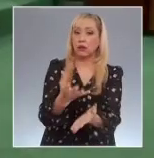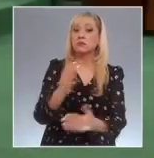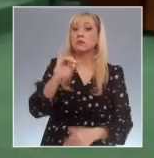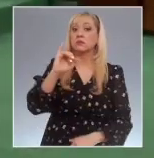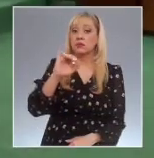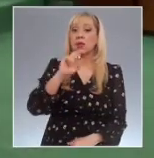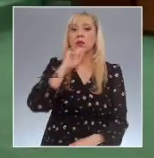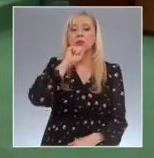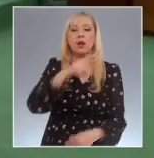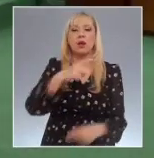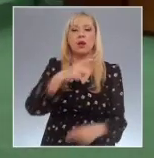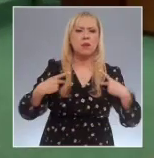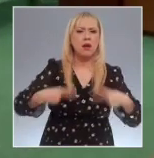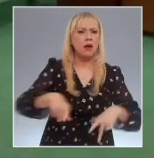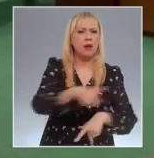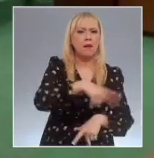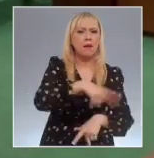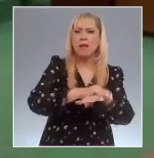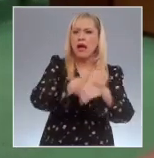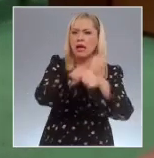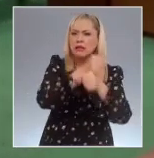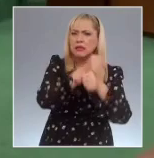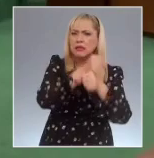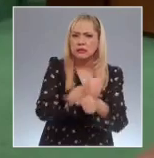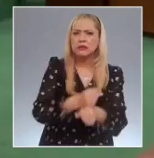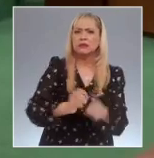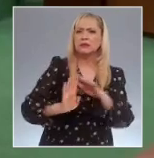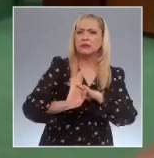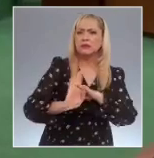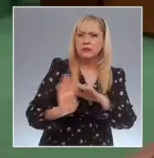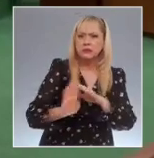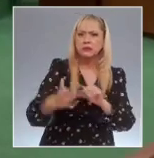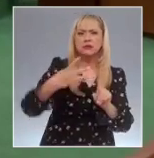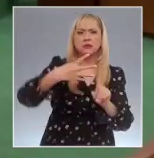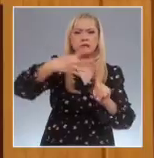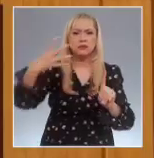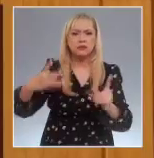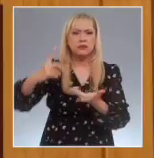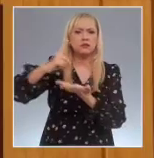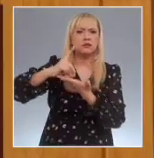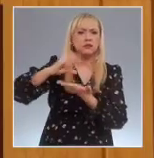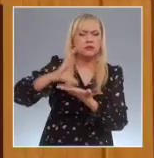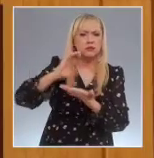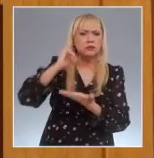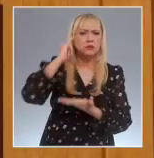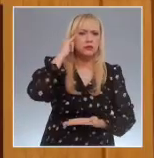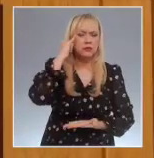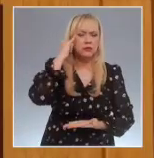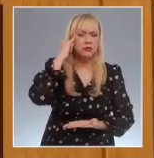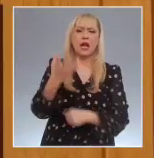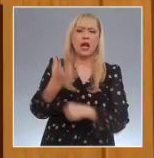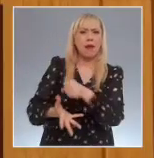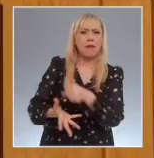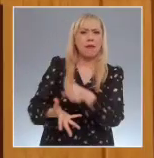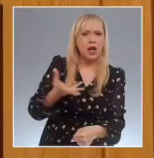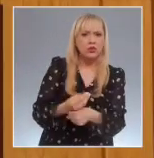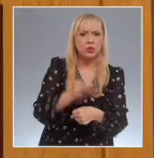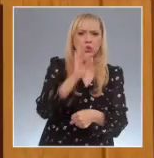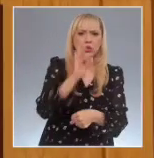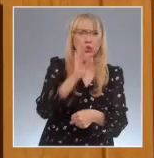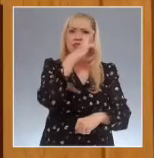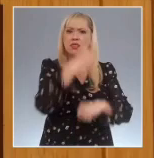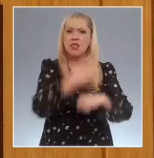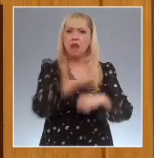de vulnerabilidad, la reparación del daño y la independencia judicial. La necesidad de continuar